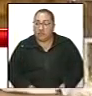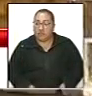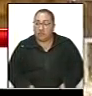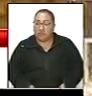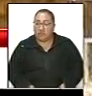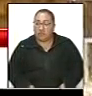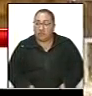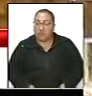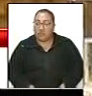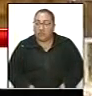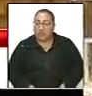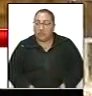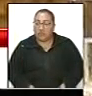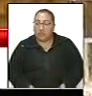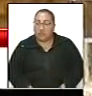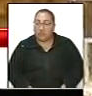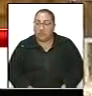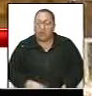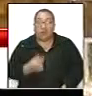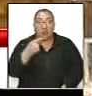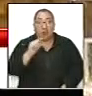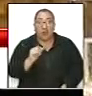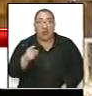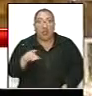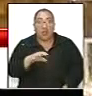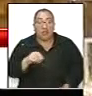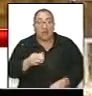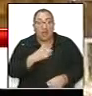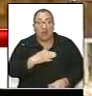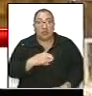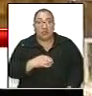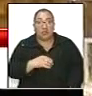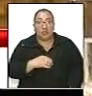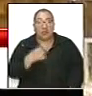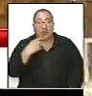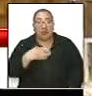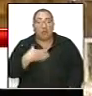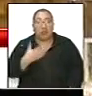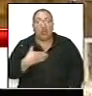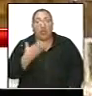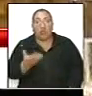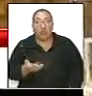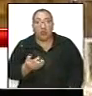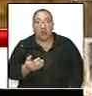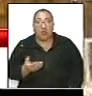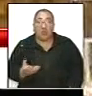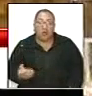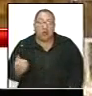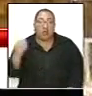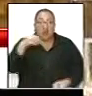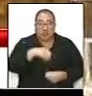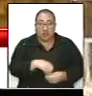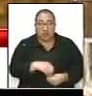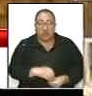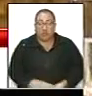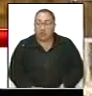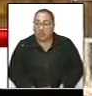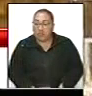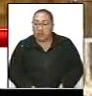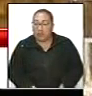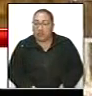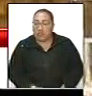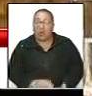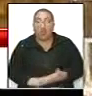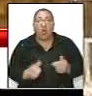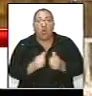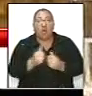un poco menores de las que normalmente cobran para poderlos ayudar y reinsertar, digamos, a una situación de mejor